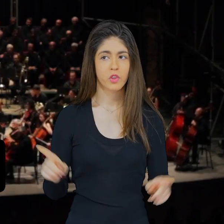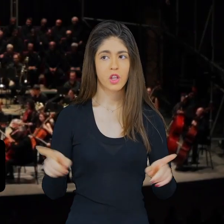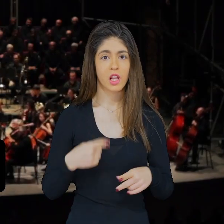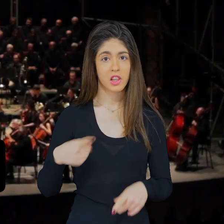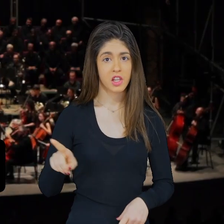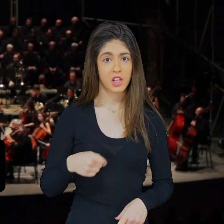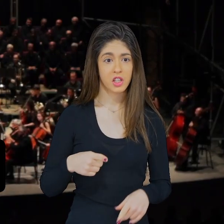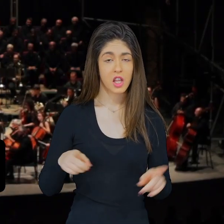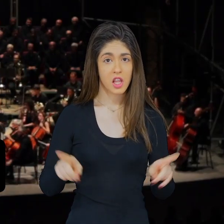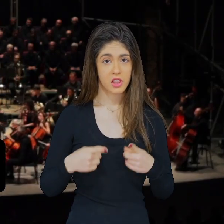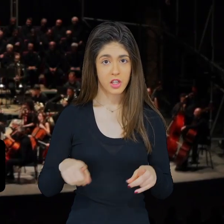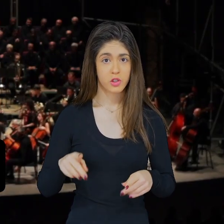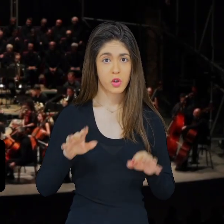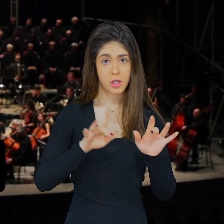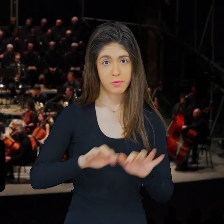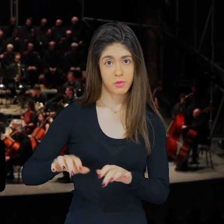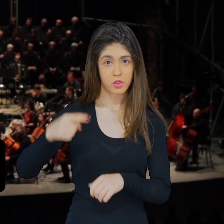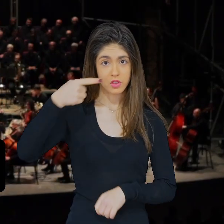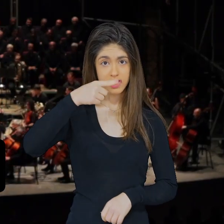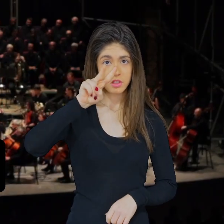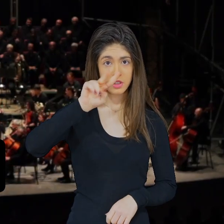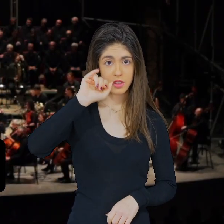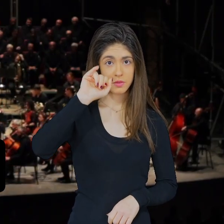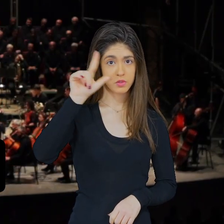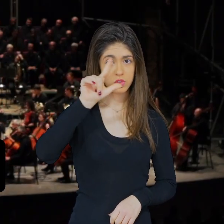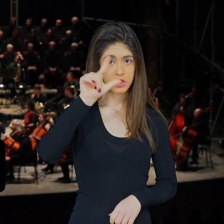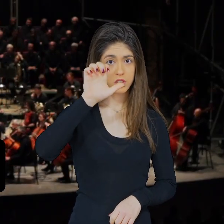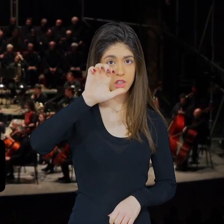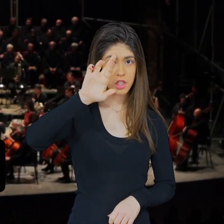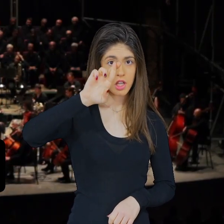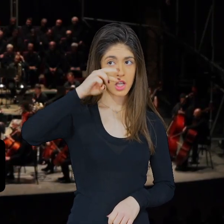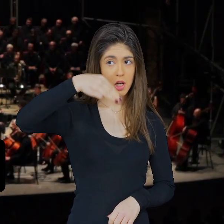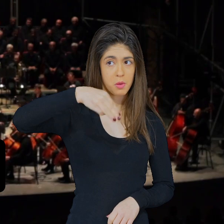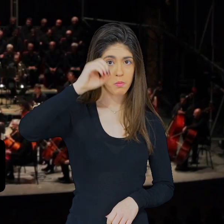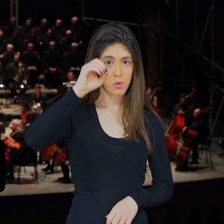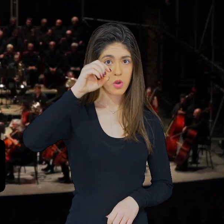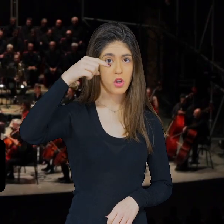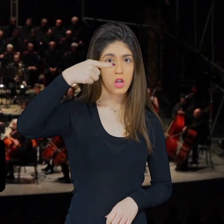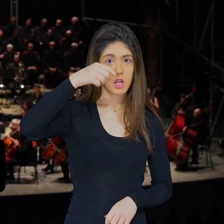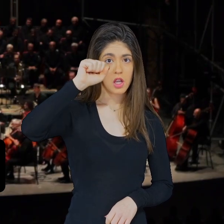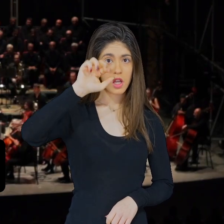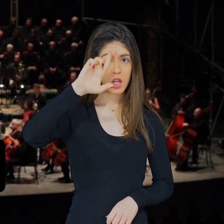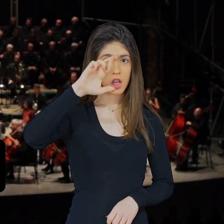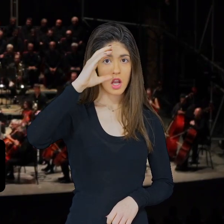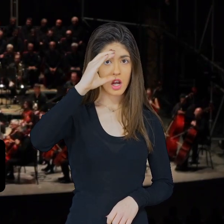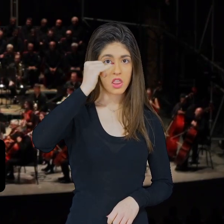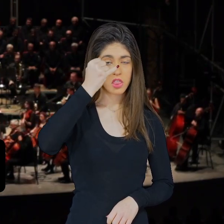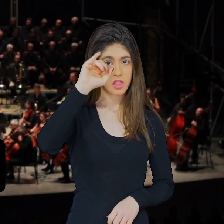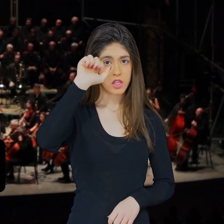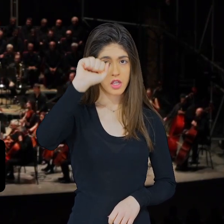El director y pianista Guillermo García Calvo ha elegido para la ocasión además obras de Mozart y Dvorak.